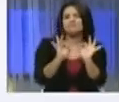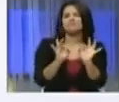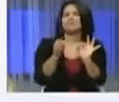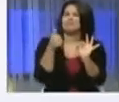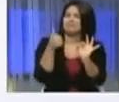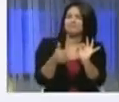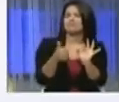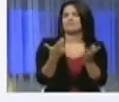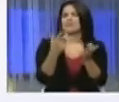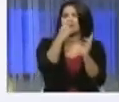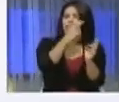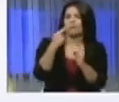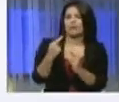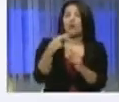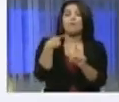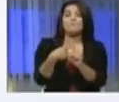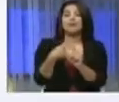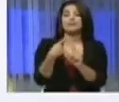familia fronteriza.